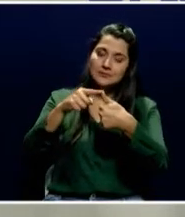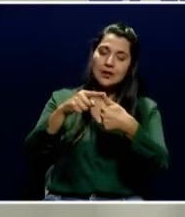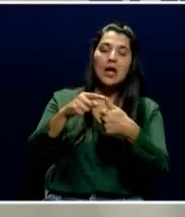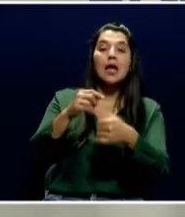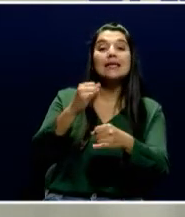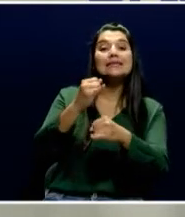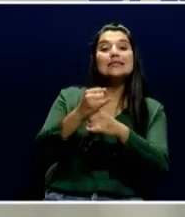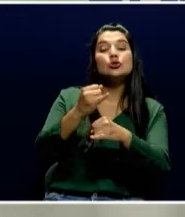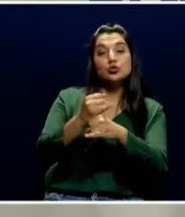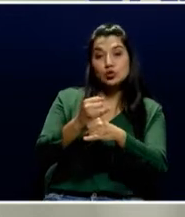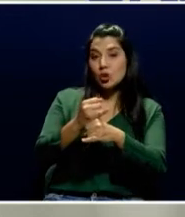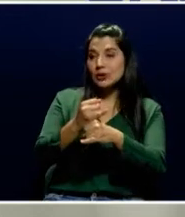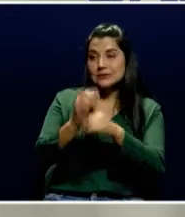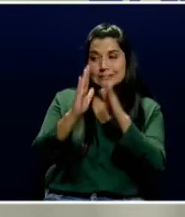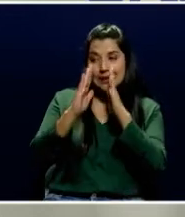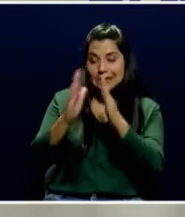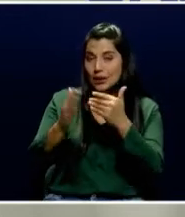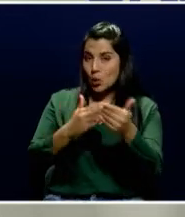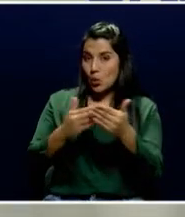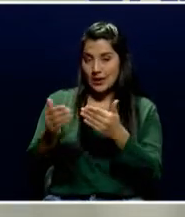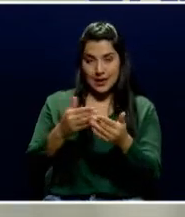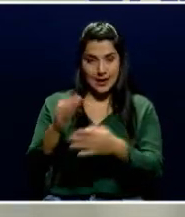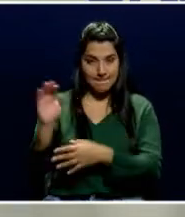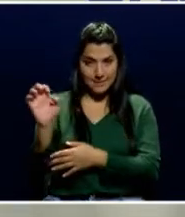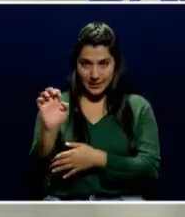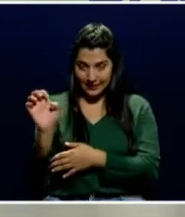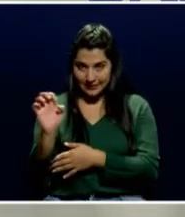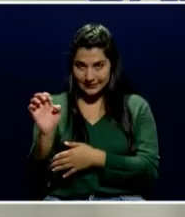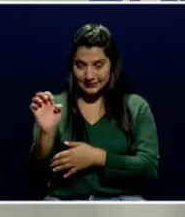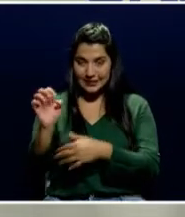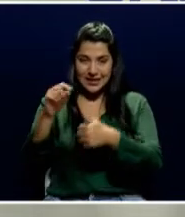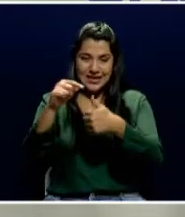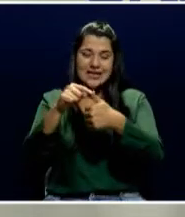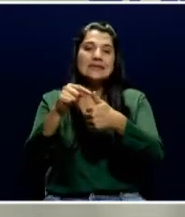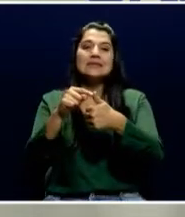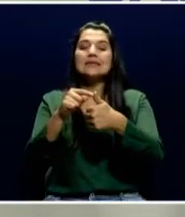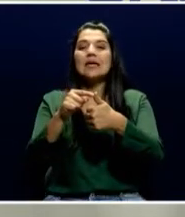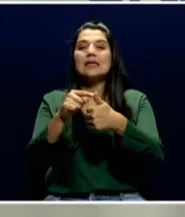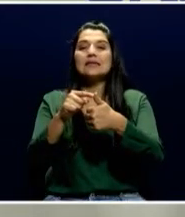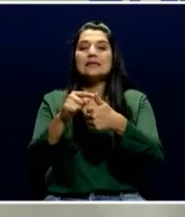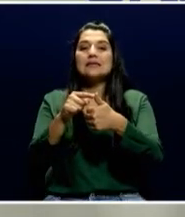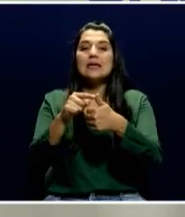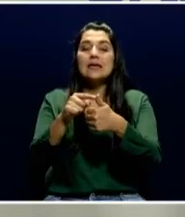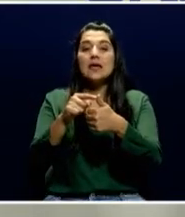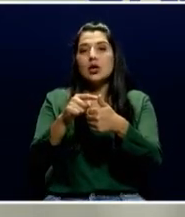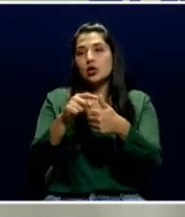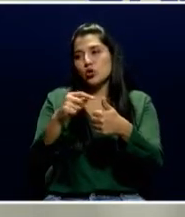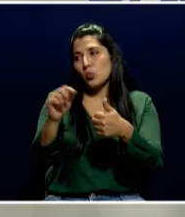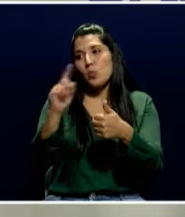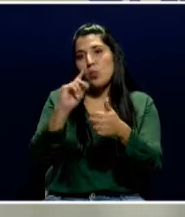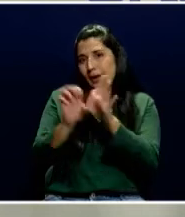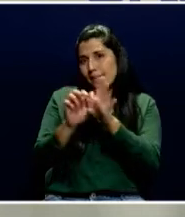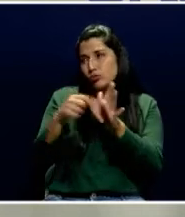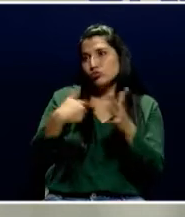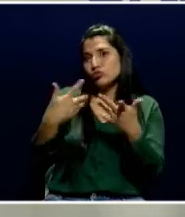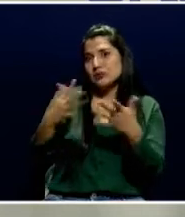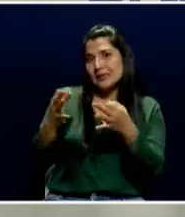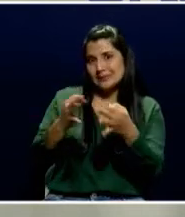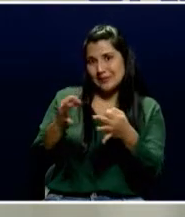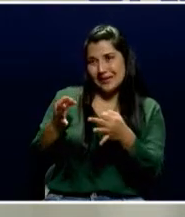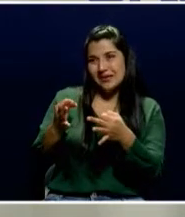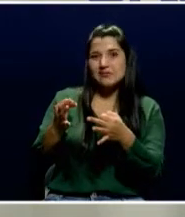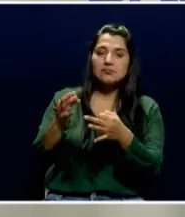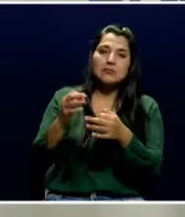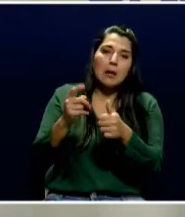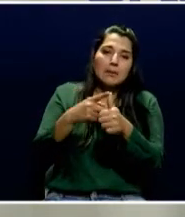tradicionalmente atienden cualquier tipo de emergencia. Esa línea de fuego que describí antes, dentro de la cual está la Caja Costarricense de